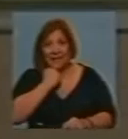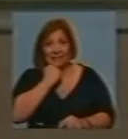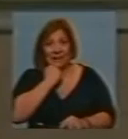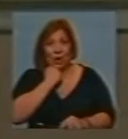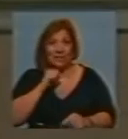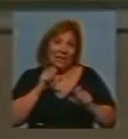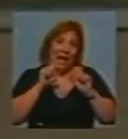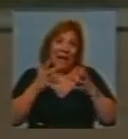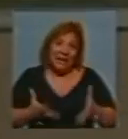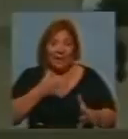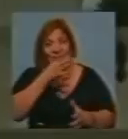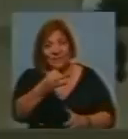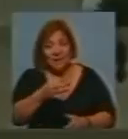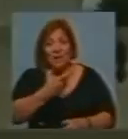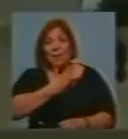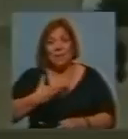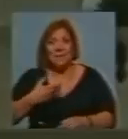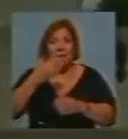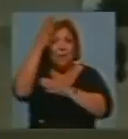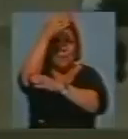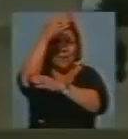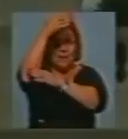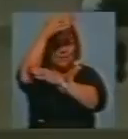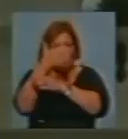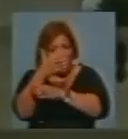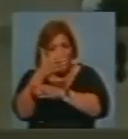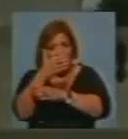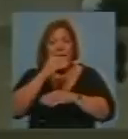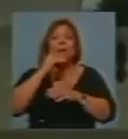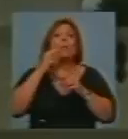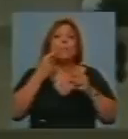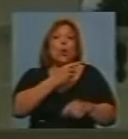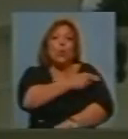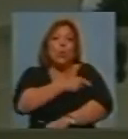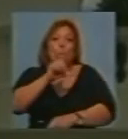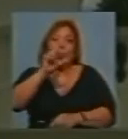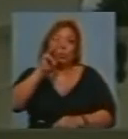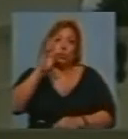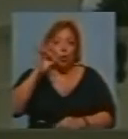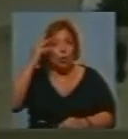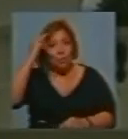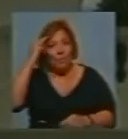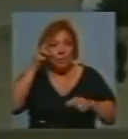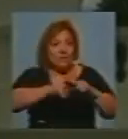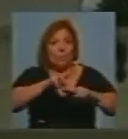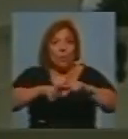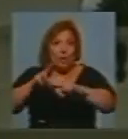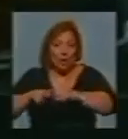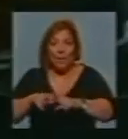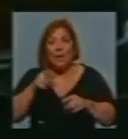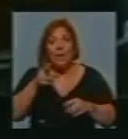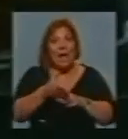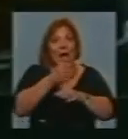Obama. El mandatario ordenó que la bandera estadounidense de la Casa Blanca esté a media asta en memoria de las víctimas. Previamente,